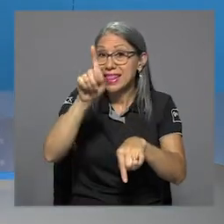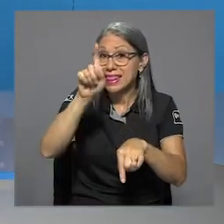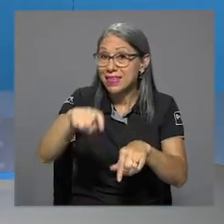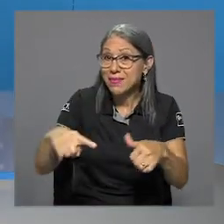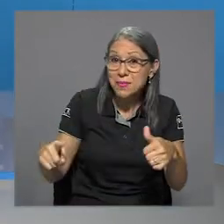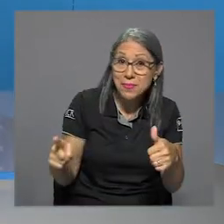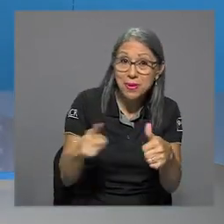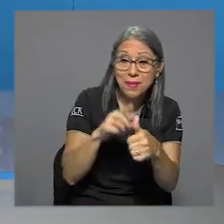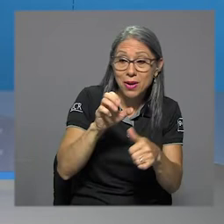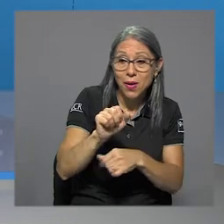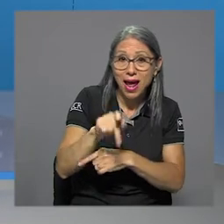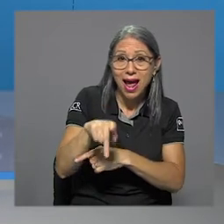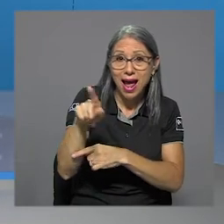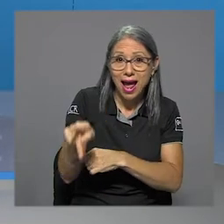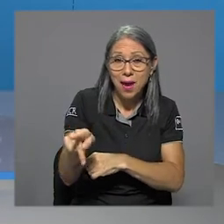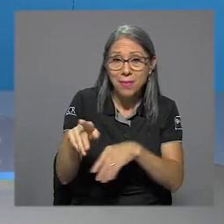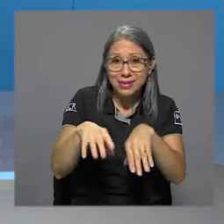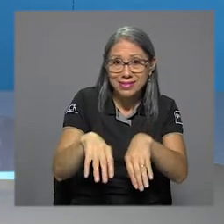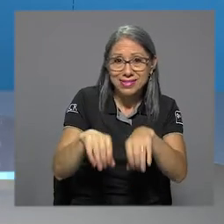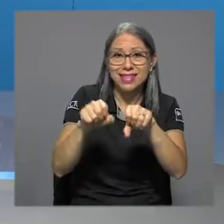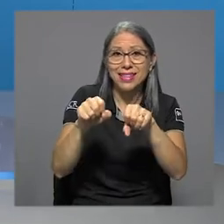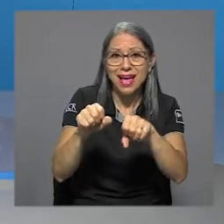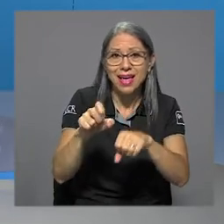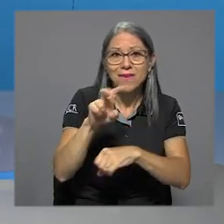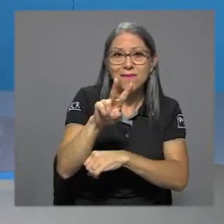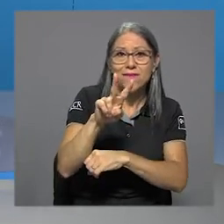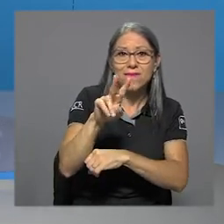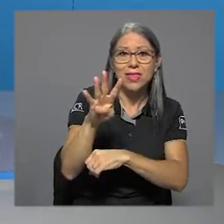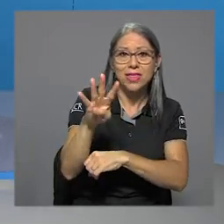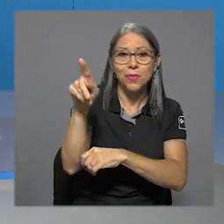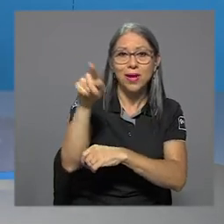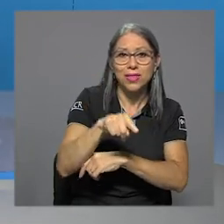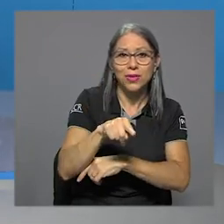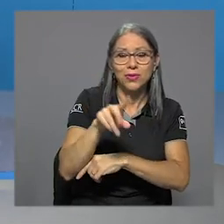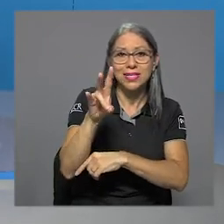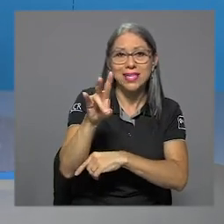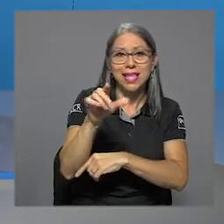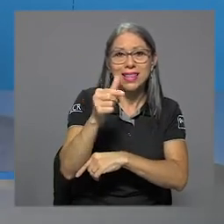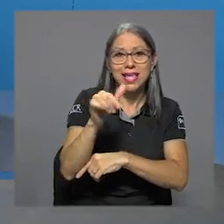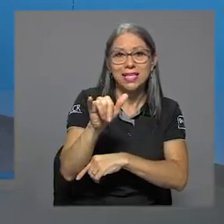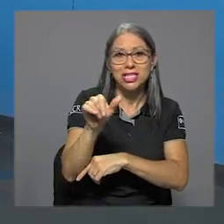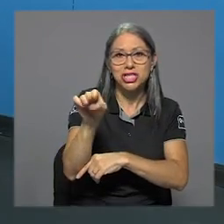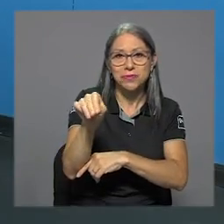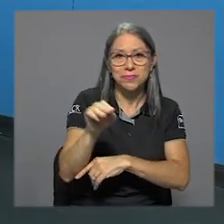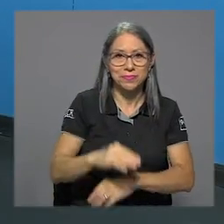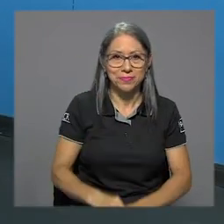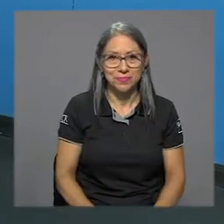cita previa a través de la aplicación móvil llamada 24/7 Gym.